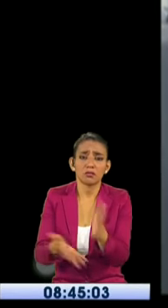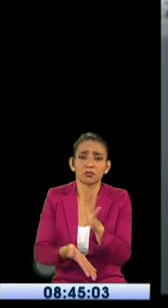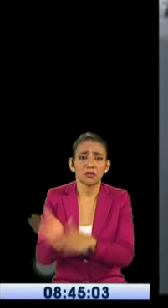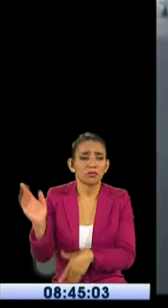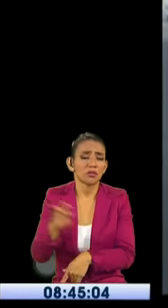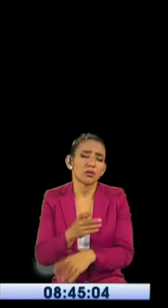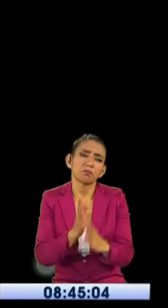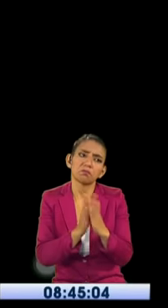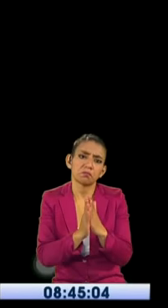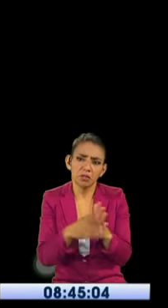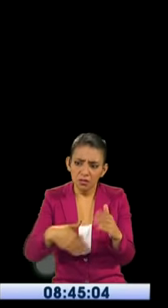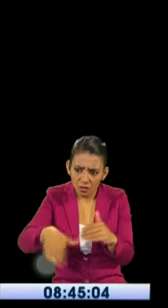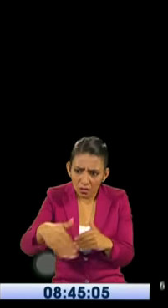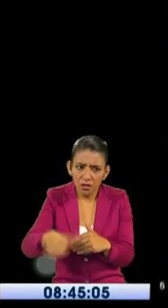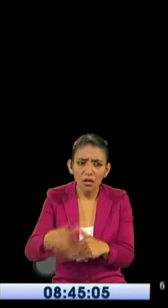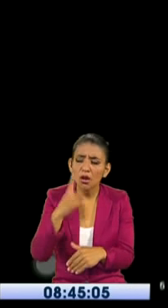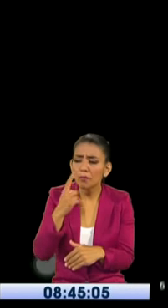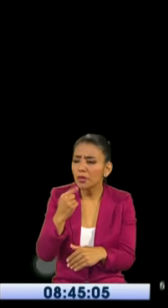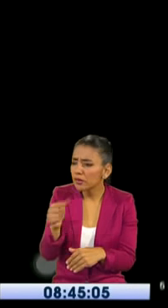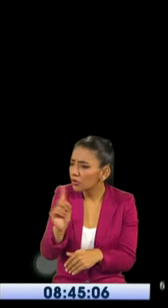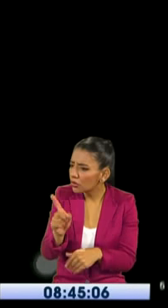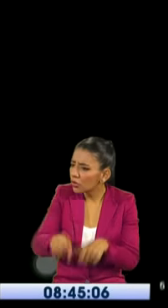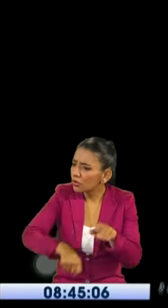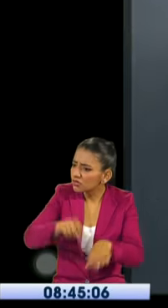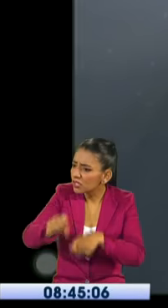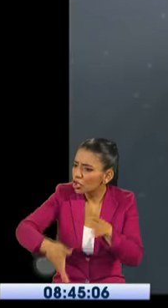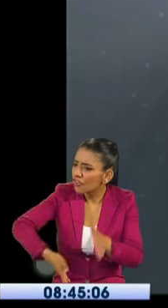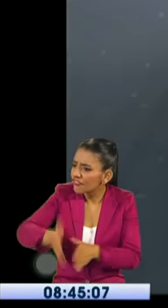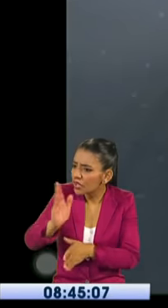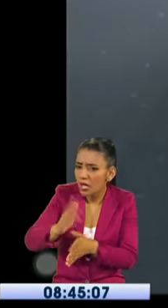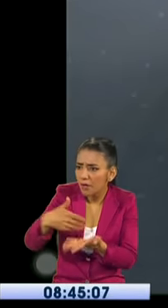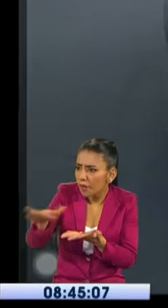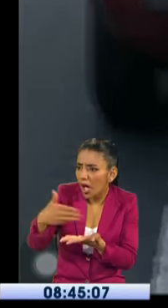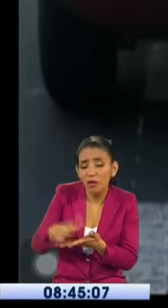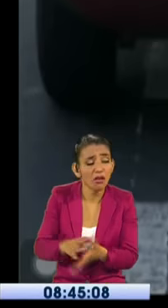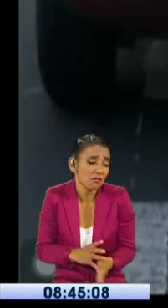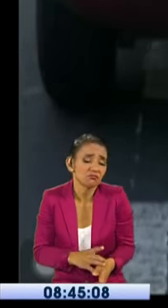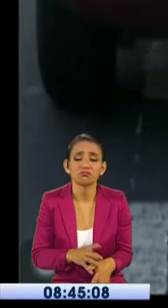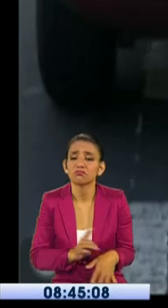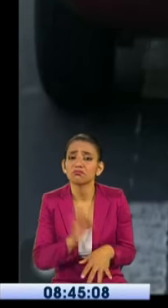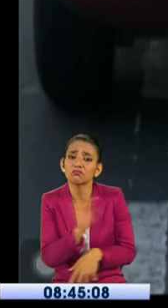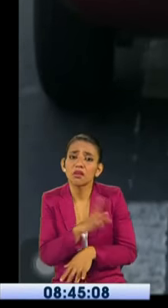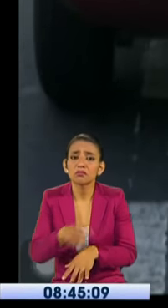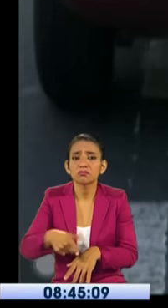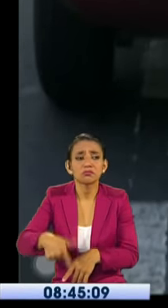le pidieron, un señor se bajó y dijo, está en la ciclovía. Se paró y lo dejó, estito,